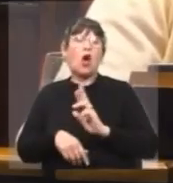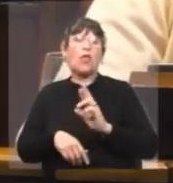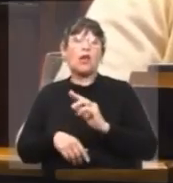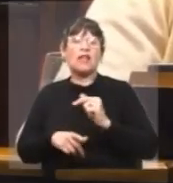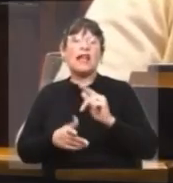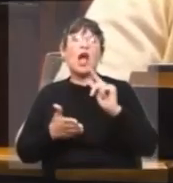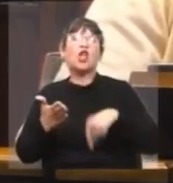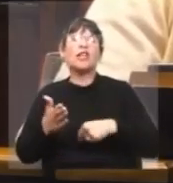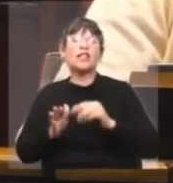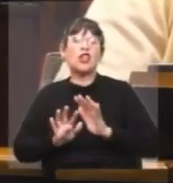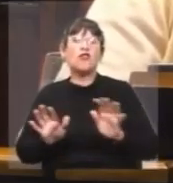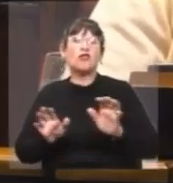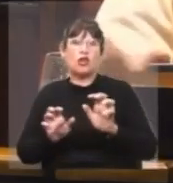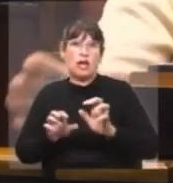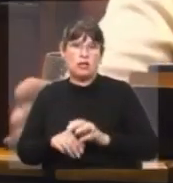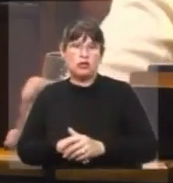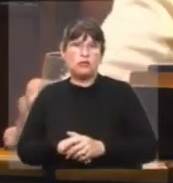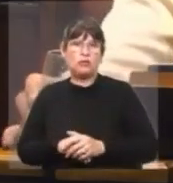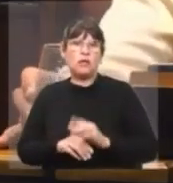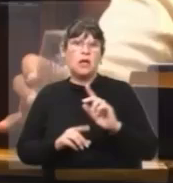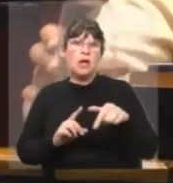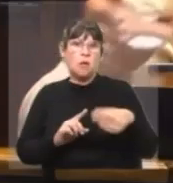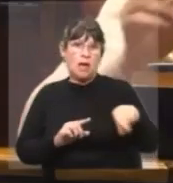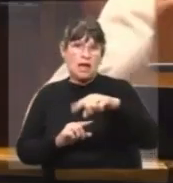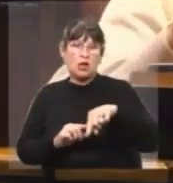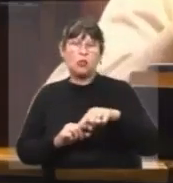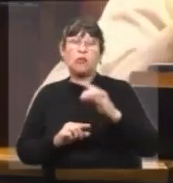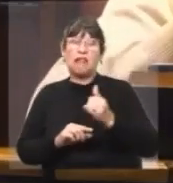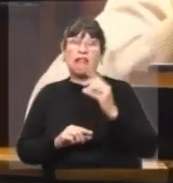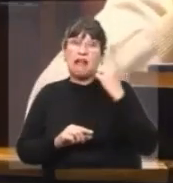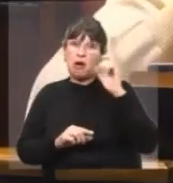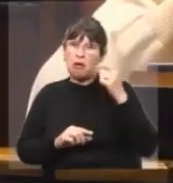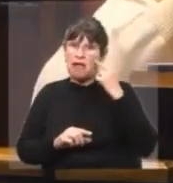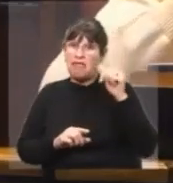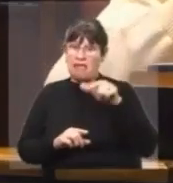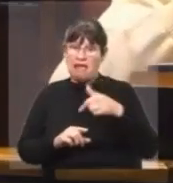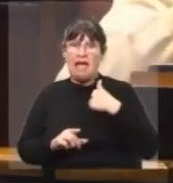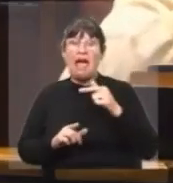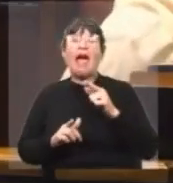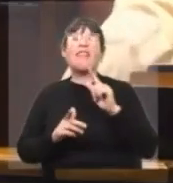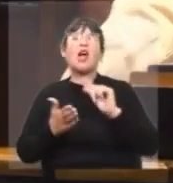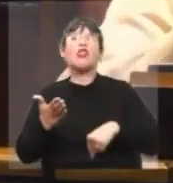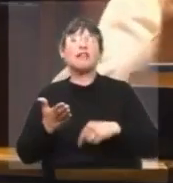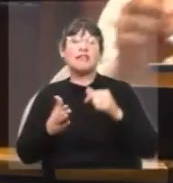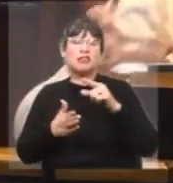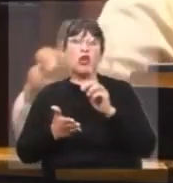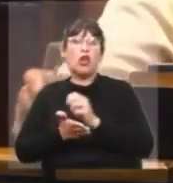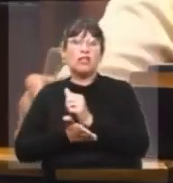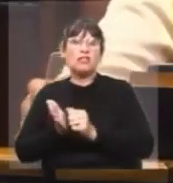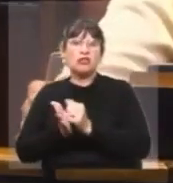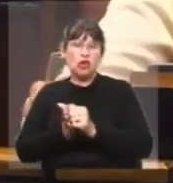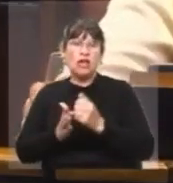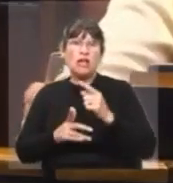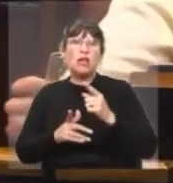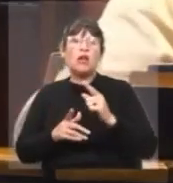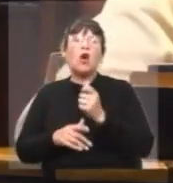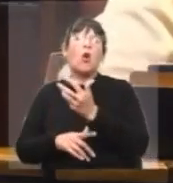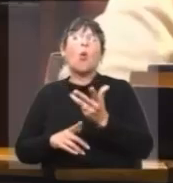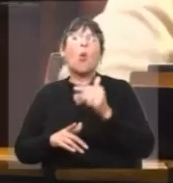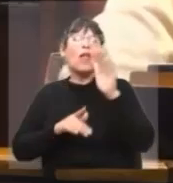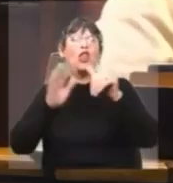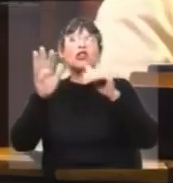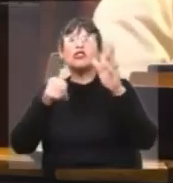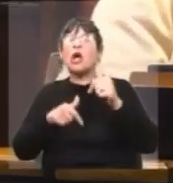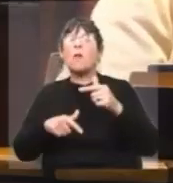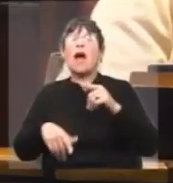de funcionarios para que se hagan una idea del contexto de contratación en Soriano saben Cuántos llamados públicos ha